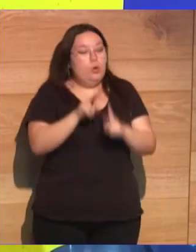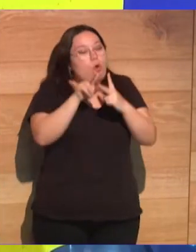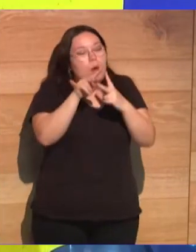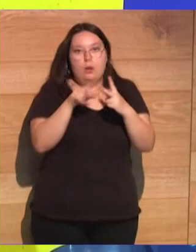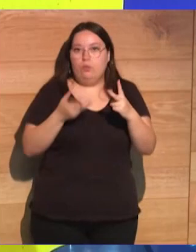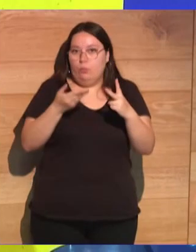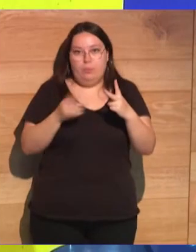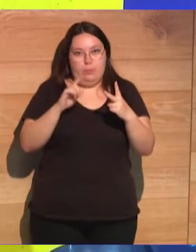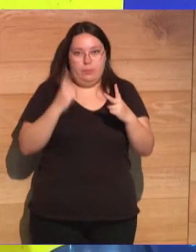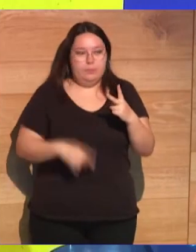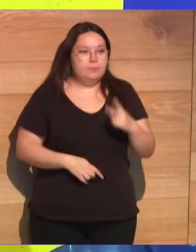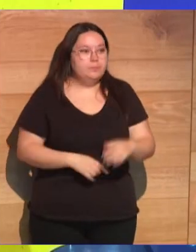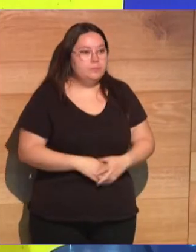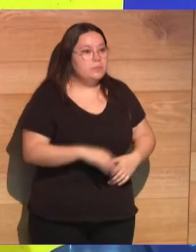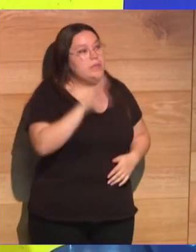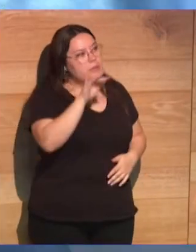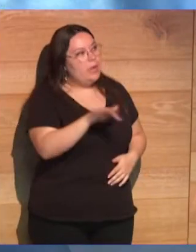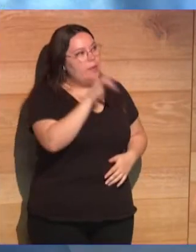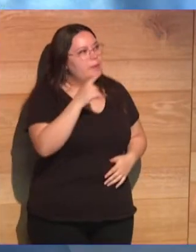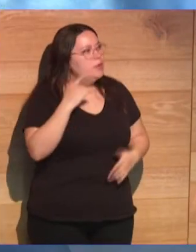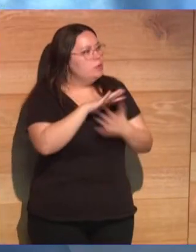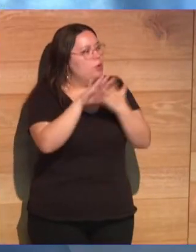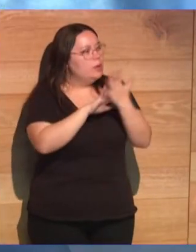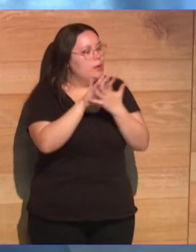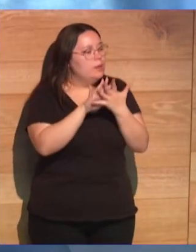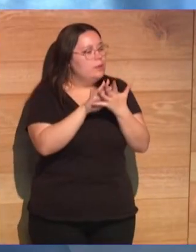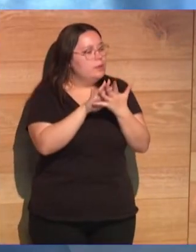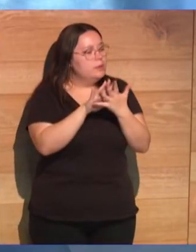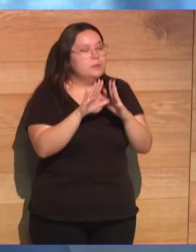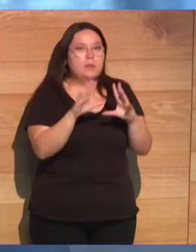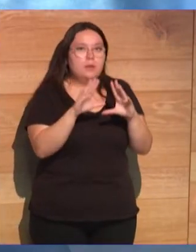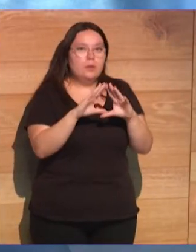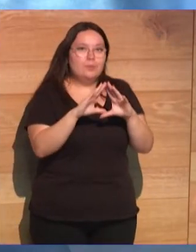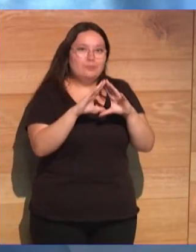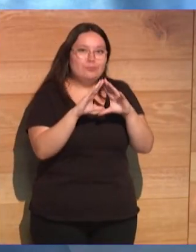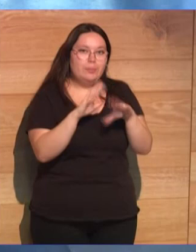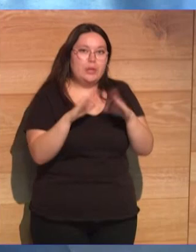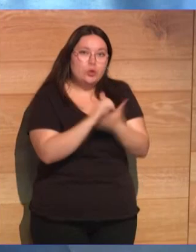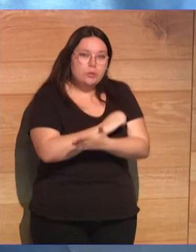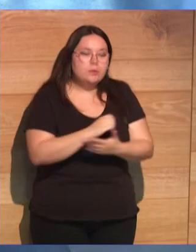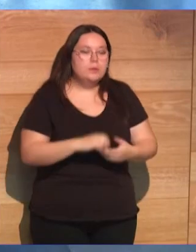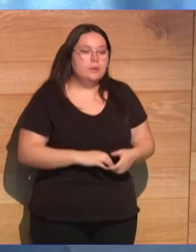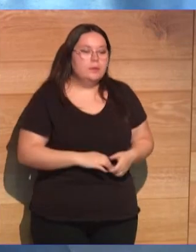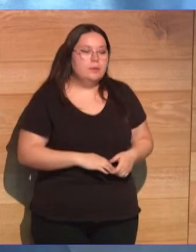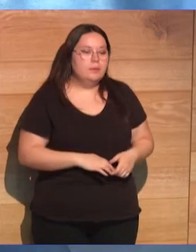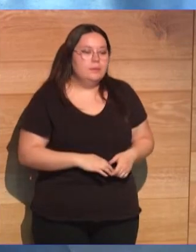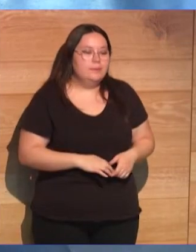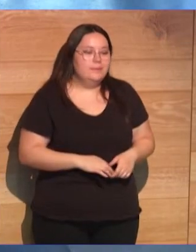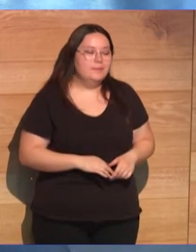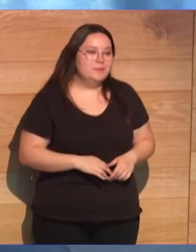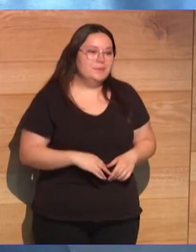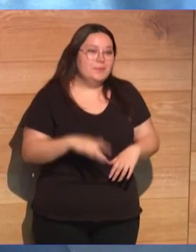pasos. Sí, además, con lo que hablas de la universalidad, centrándonos en lo que es la